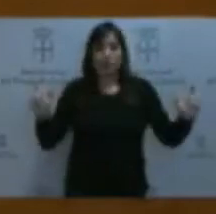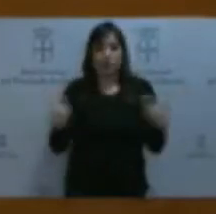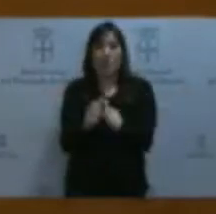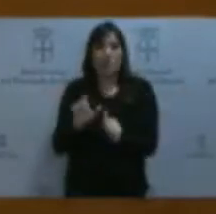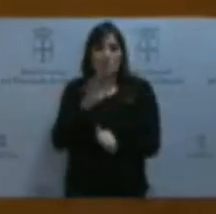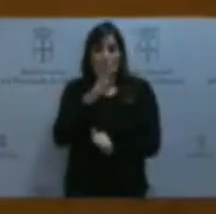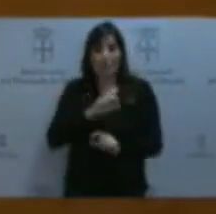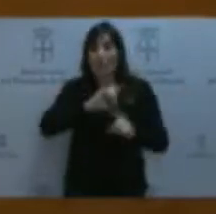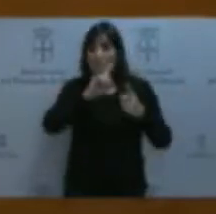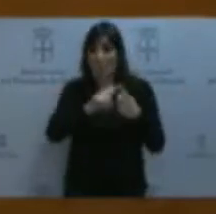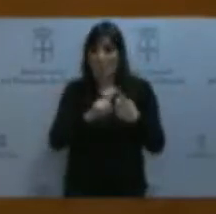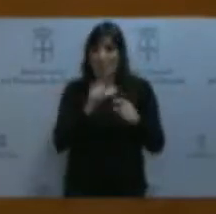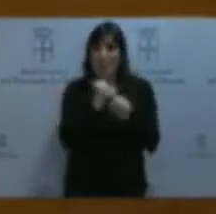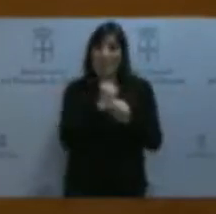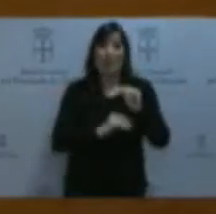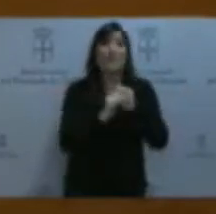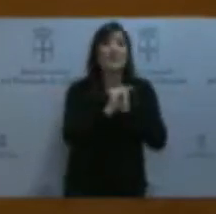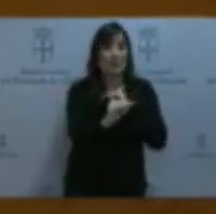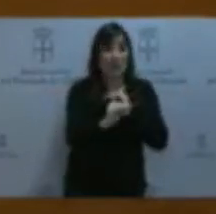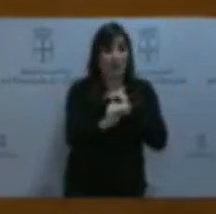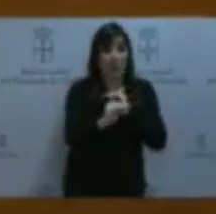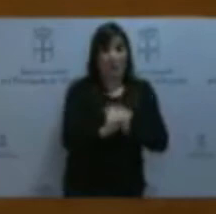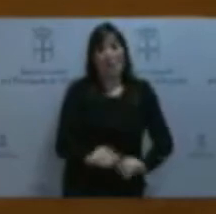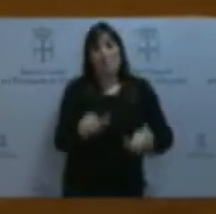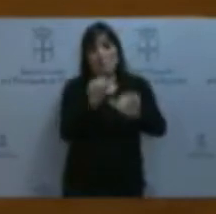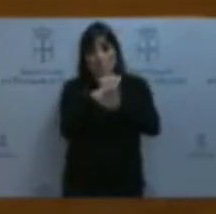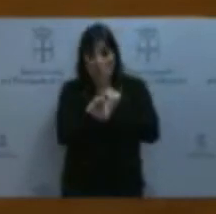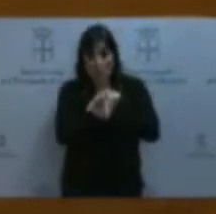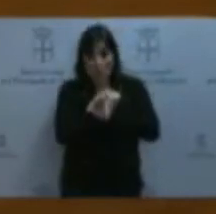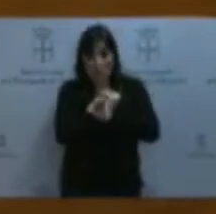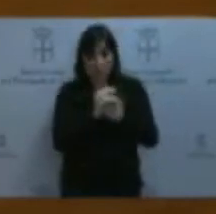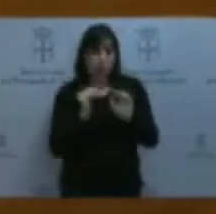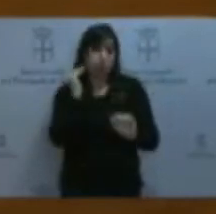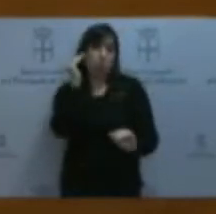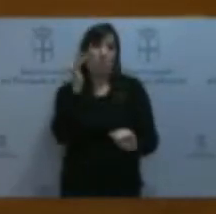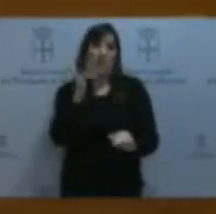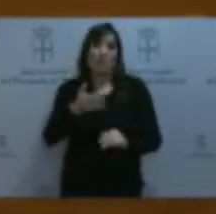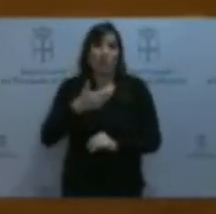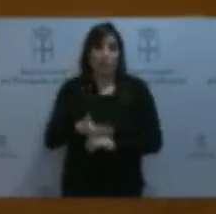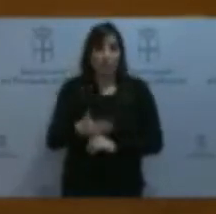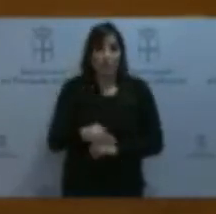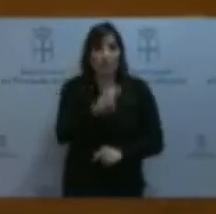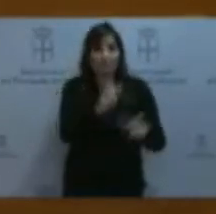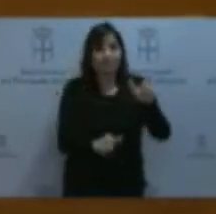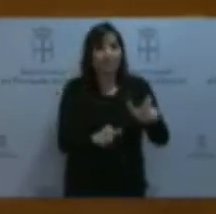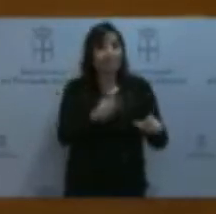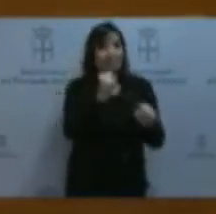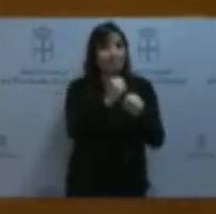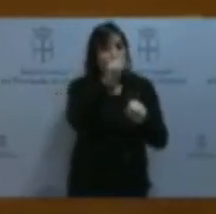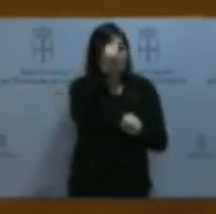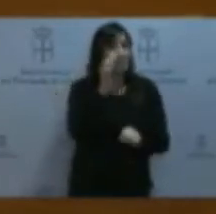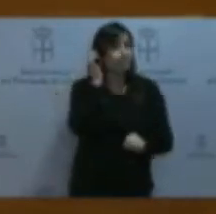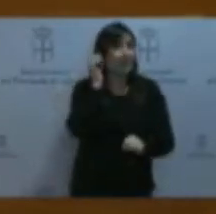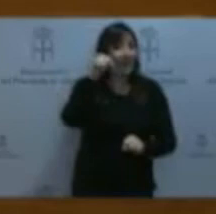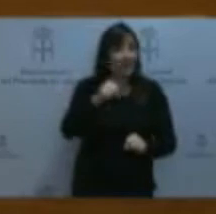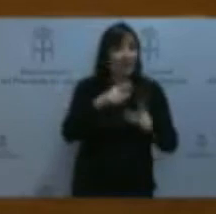de desempleo y la precariedad. Trabajadores y trabajadoras pobres tenemos en Asturias. Dos, en España las políticas